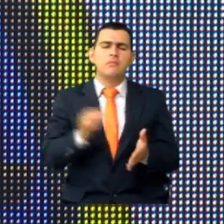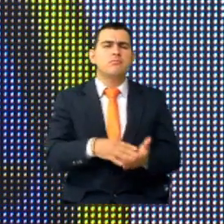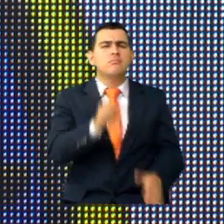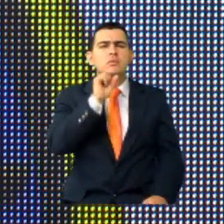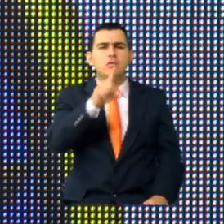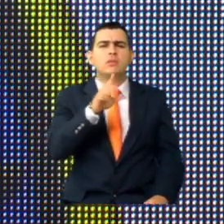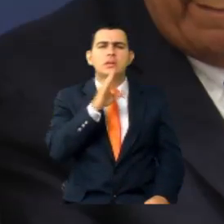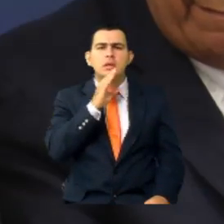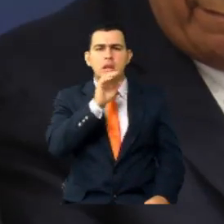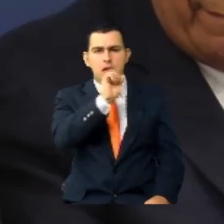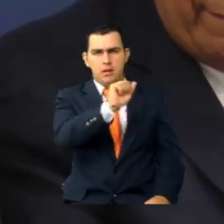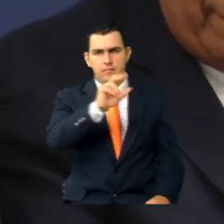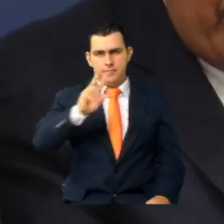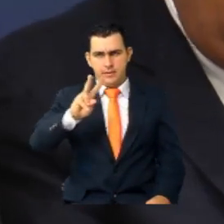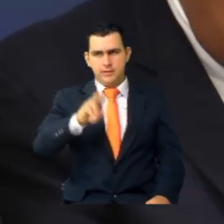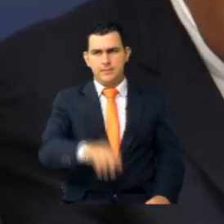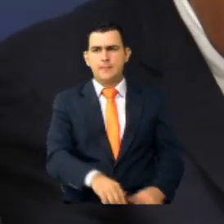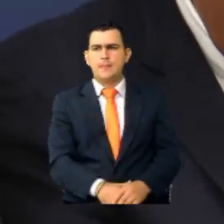Álvaro Pérez.